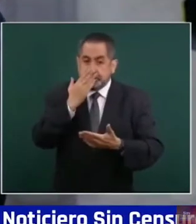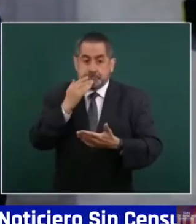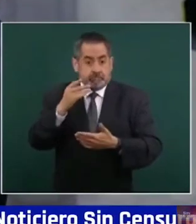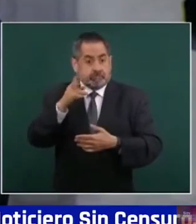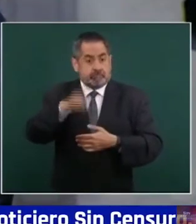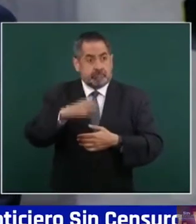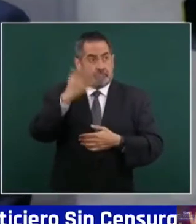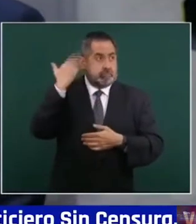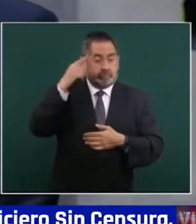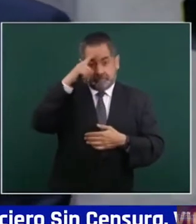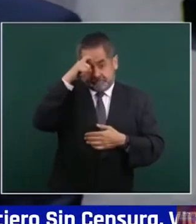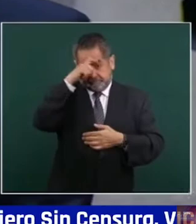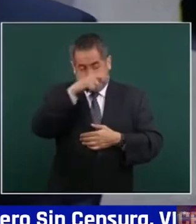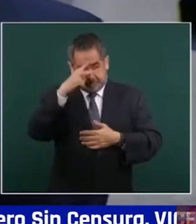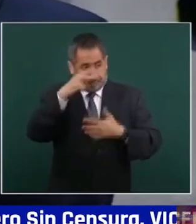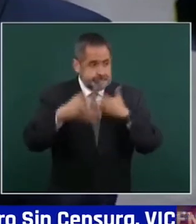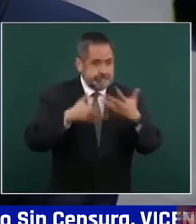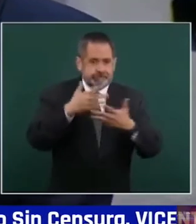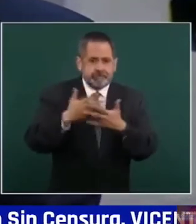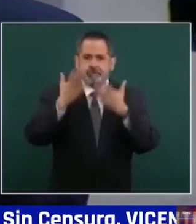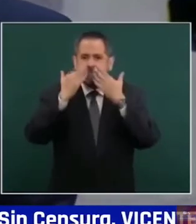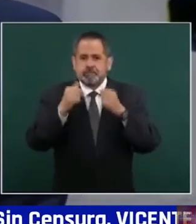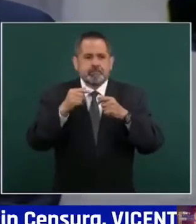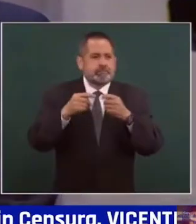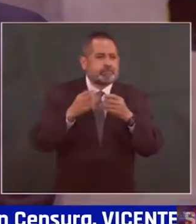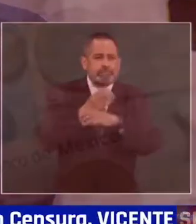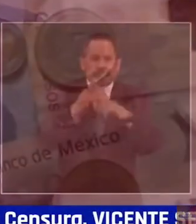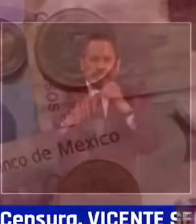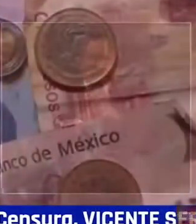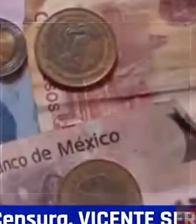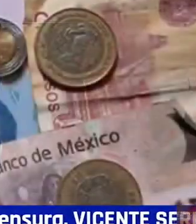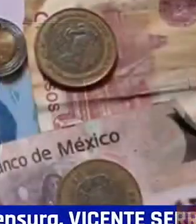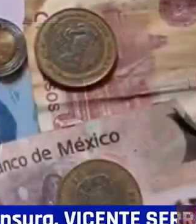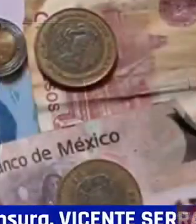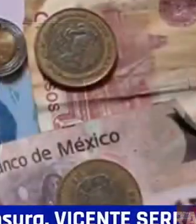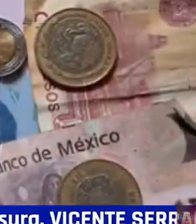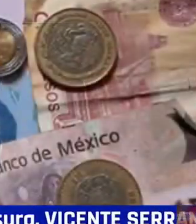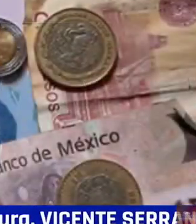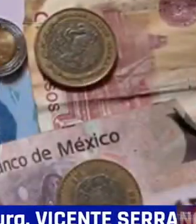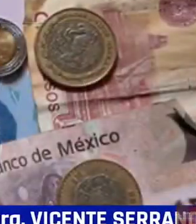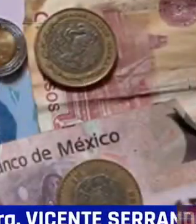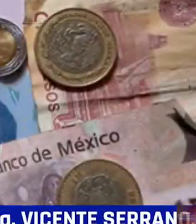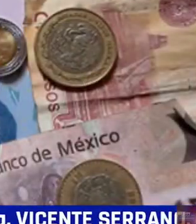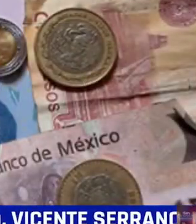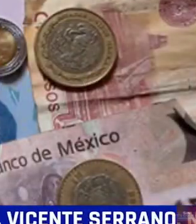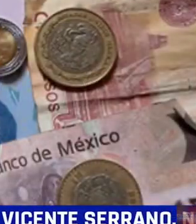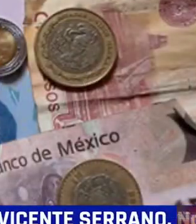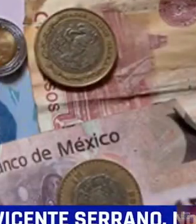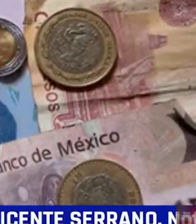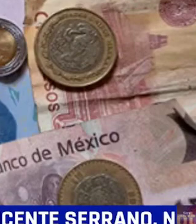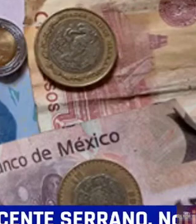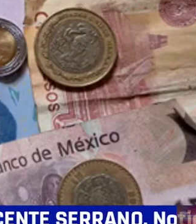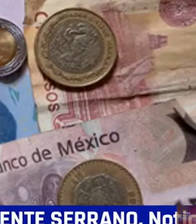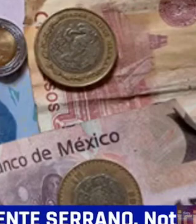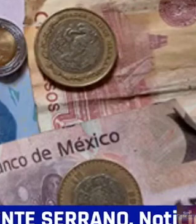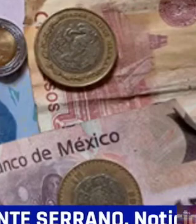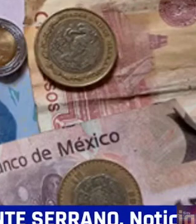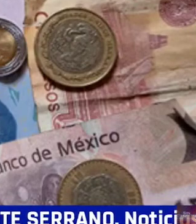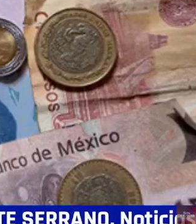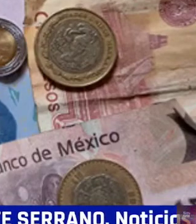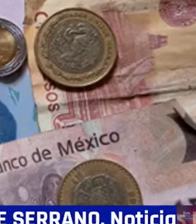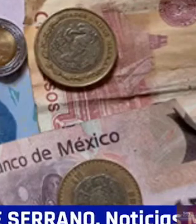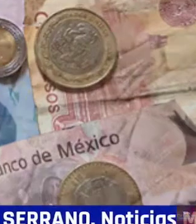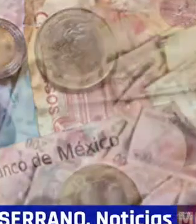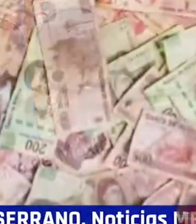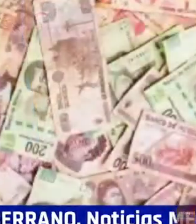27.3%. Con excepción de Alberto Balleres, el patrimonio en dólares de Carlos Slim, Sara Mota de la Rea, Ricardo Salinas